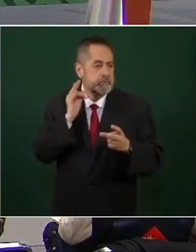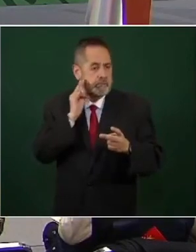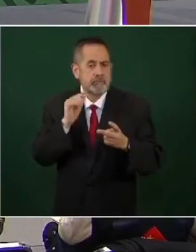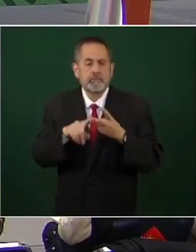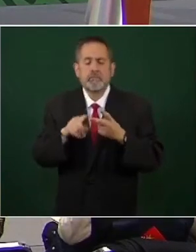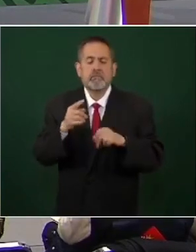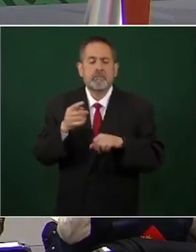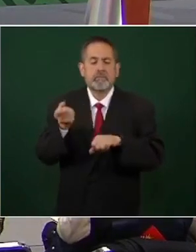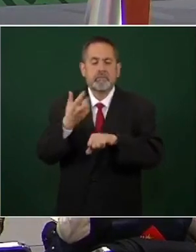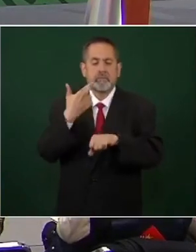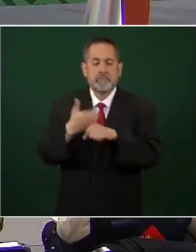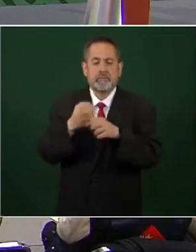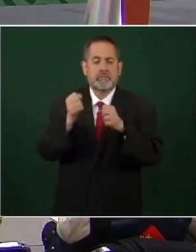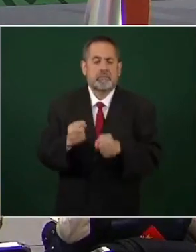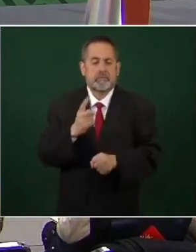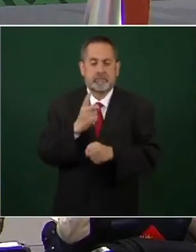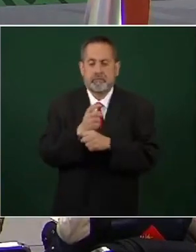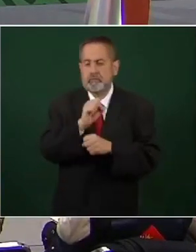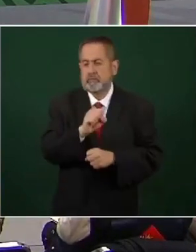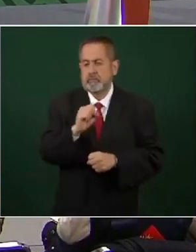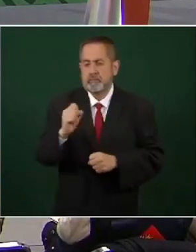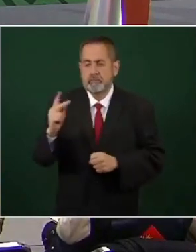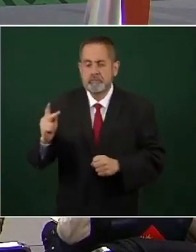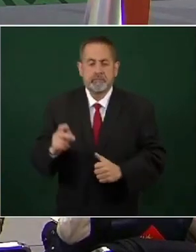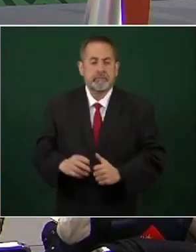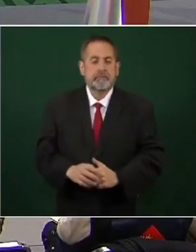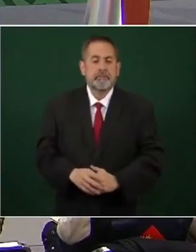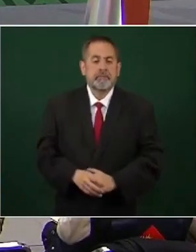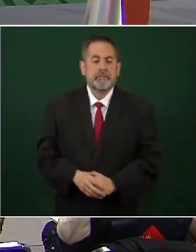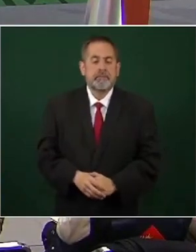secretarías de Seguridad Pública. Adelante.